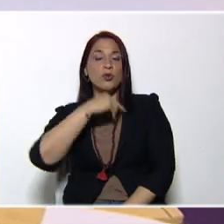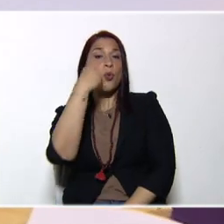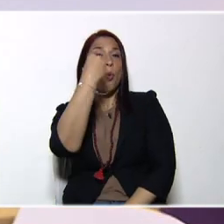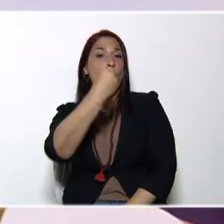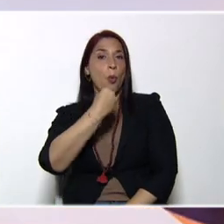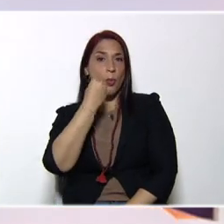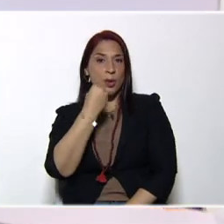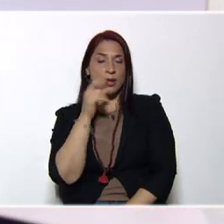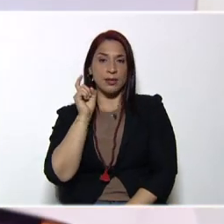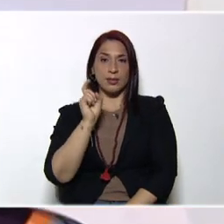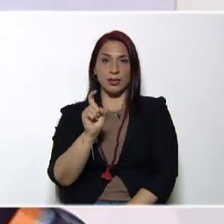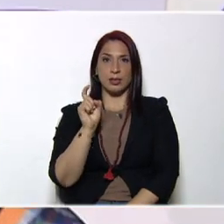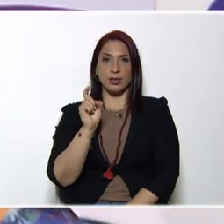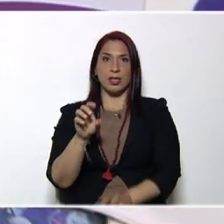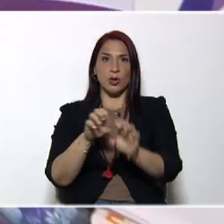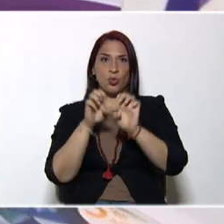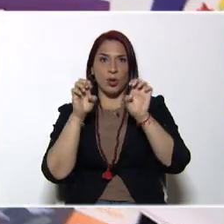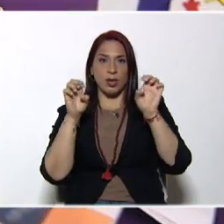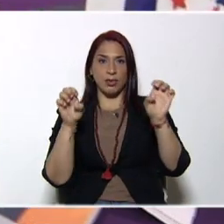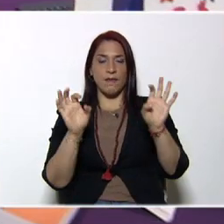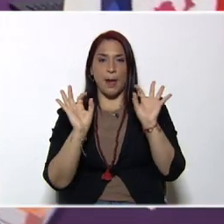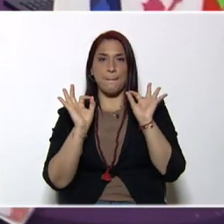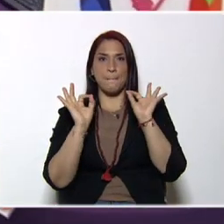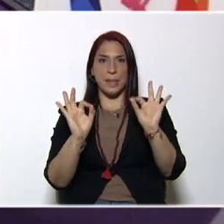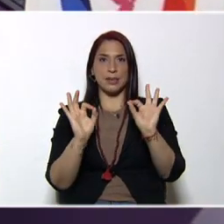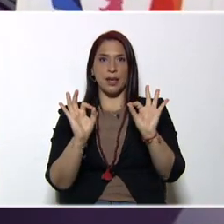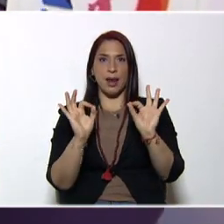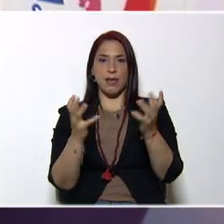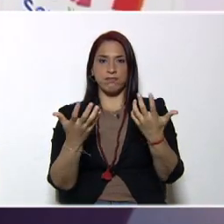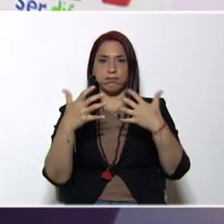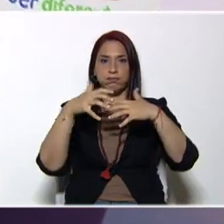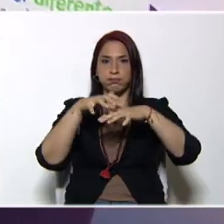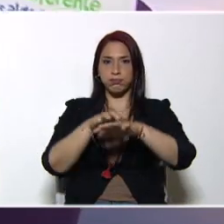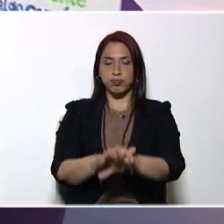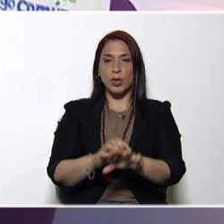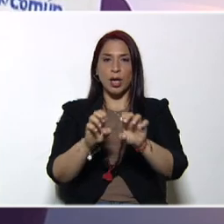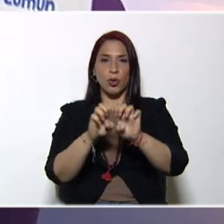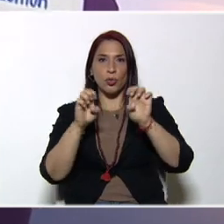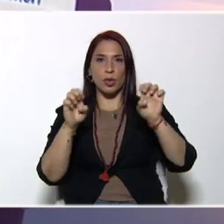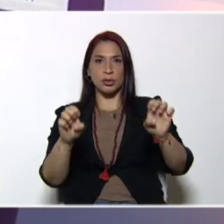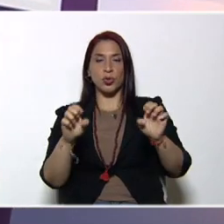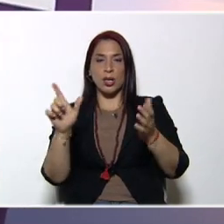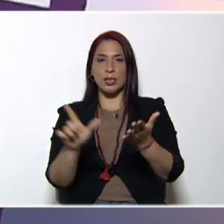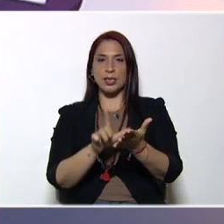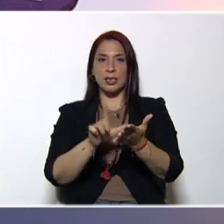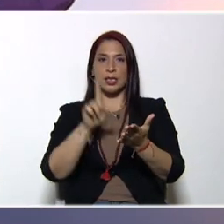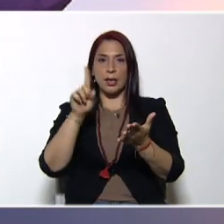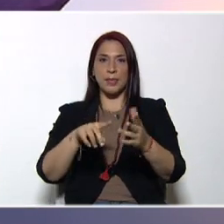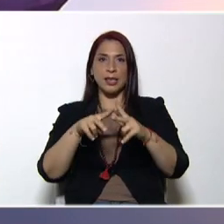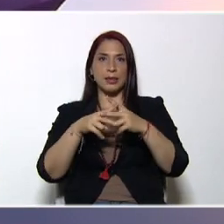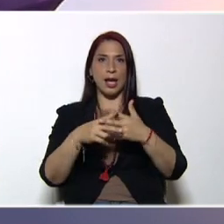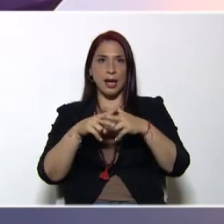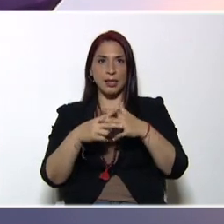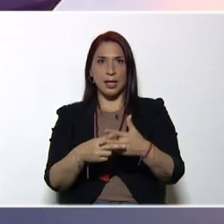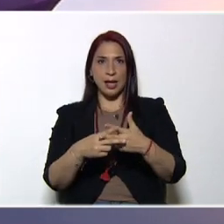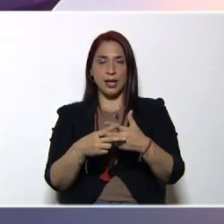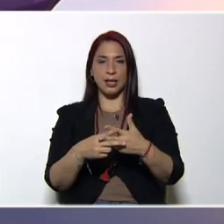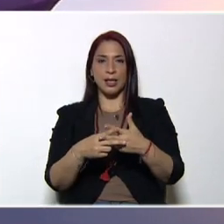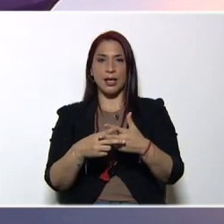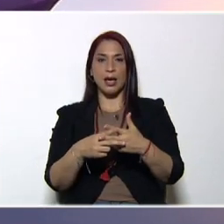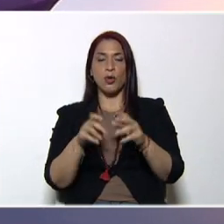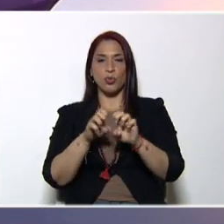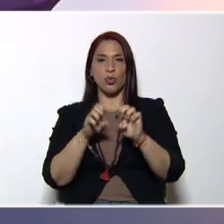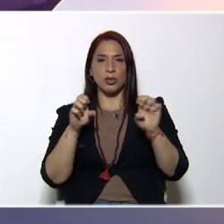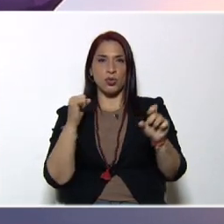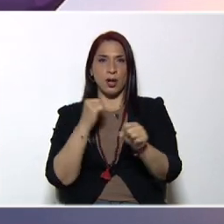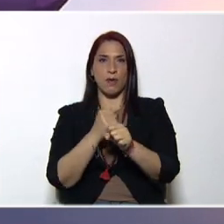con necesidades educativas especiales integrados en el nivel de educación media y en los talleres de educación laboral. Hoy